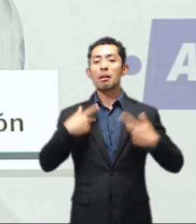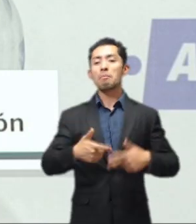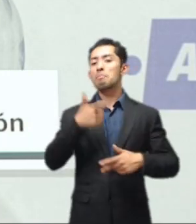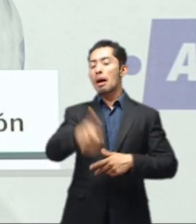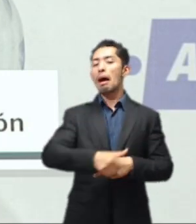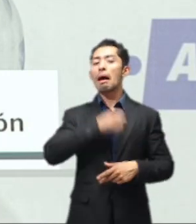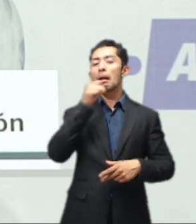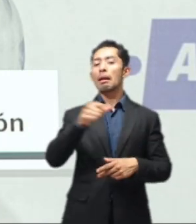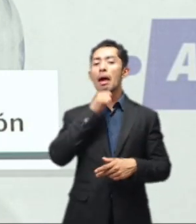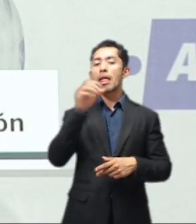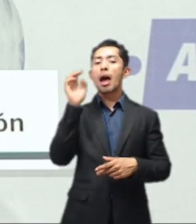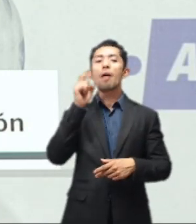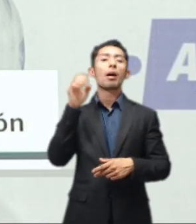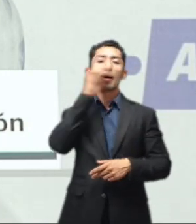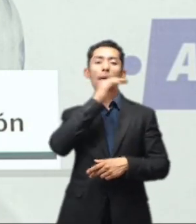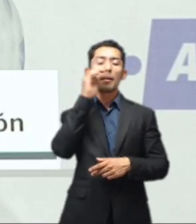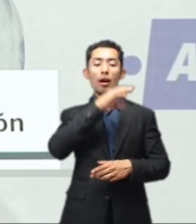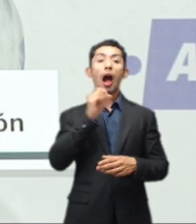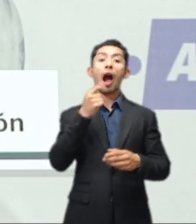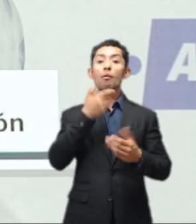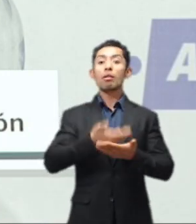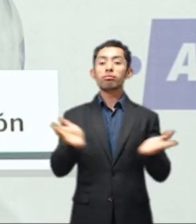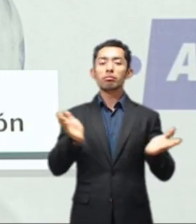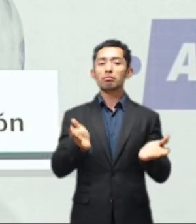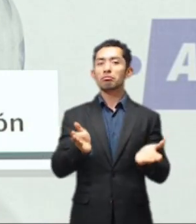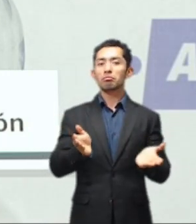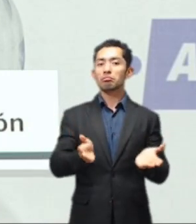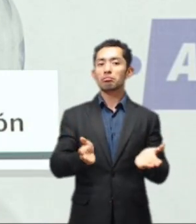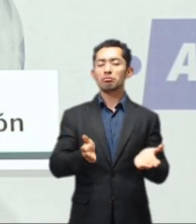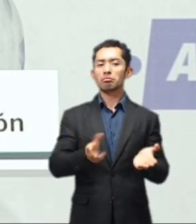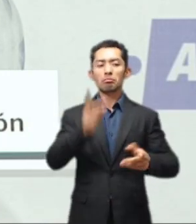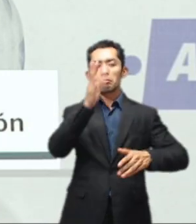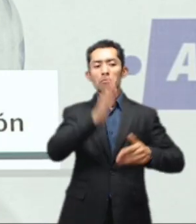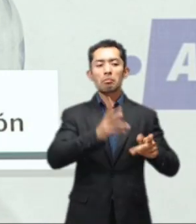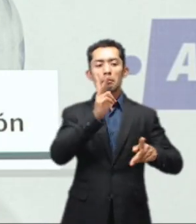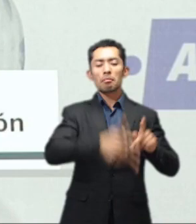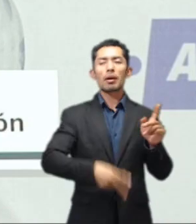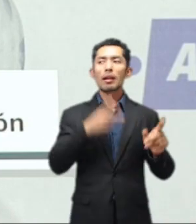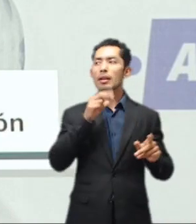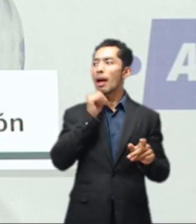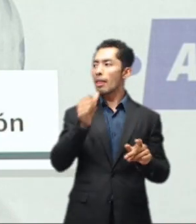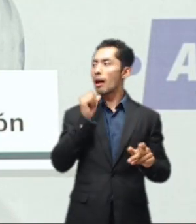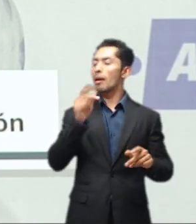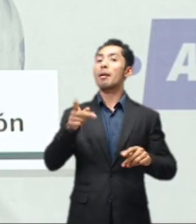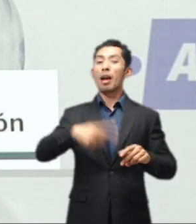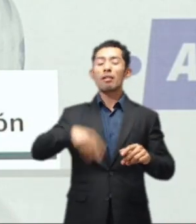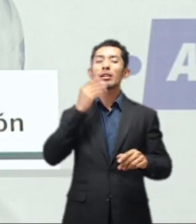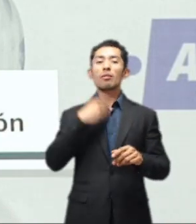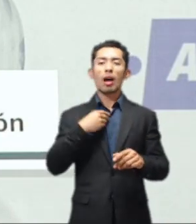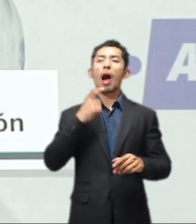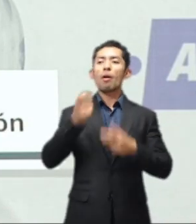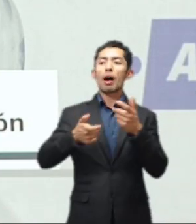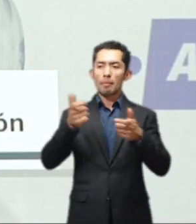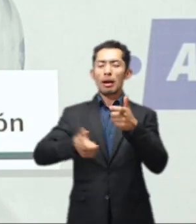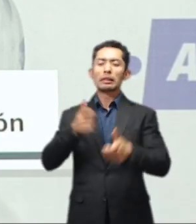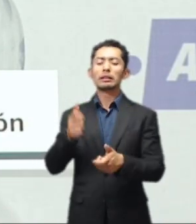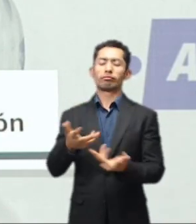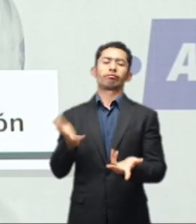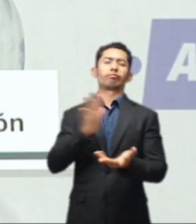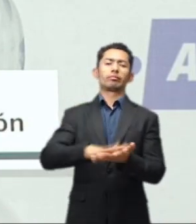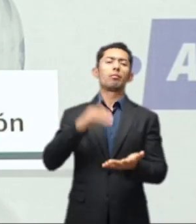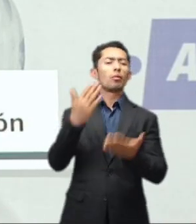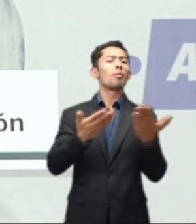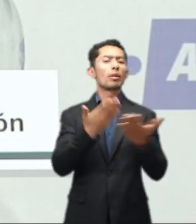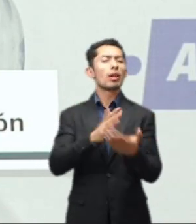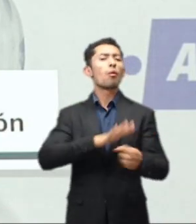este servicio y el suministro de agua no cesa Mientras que los que pagan sufren del desabasto de agua Cuáles serían sus propuestas